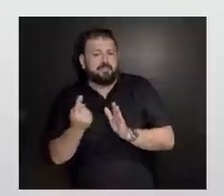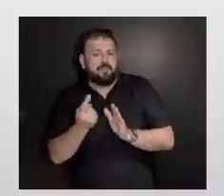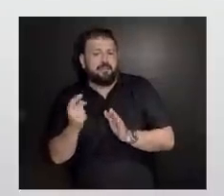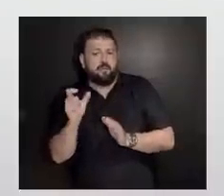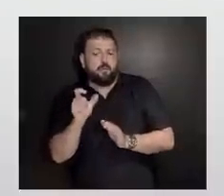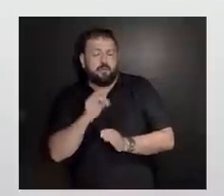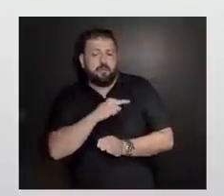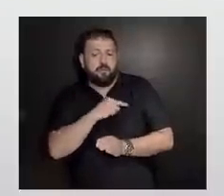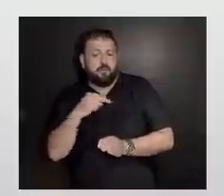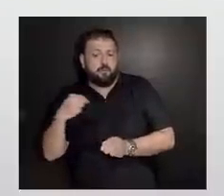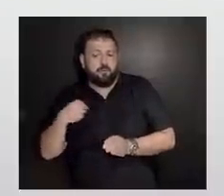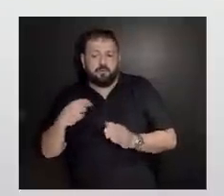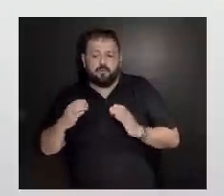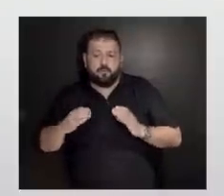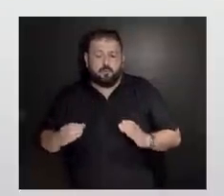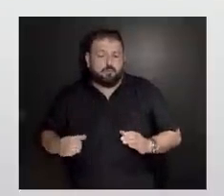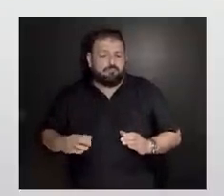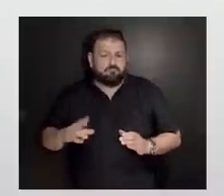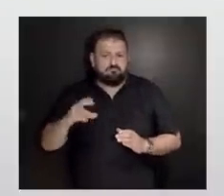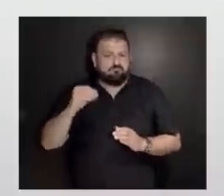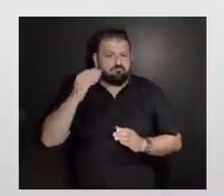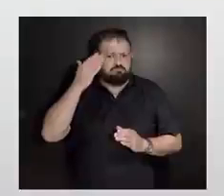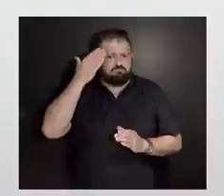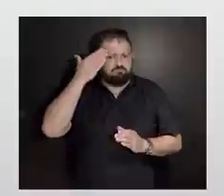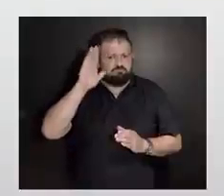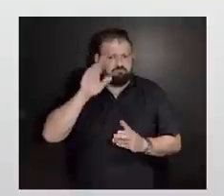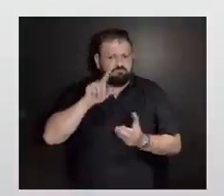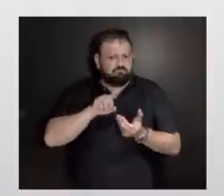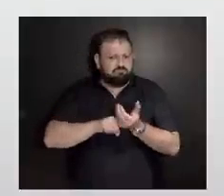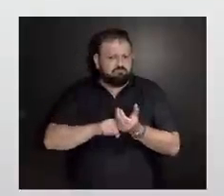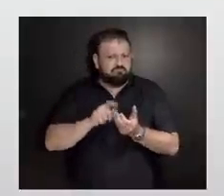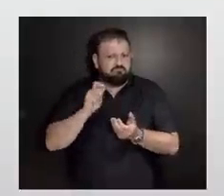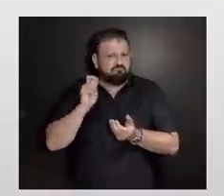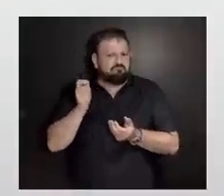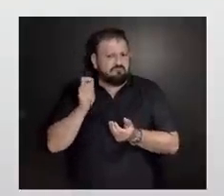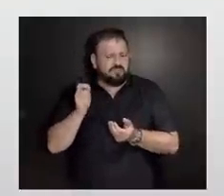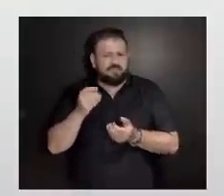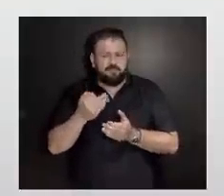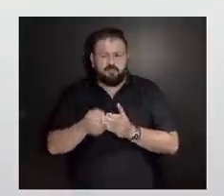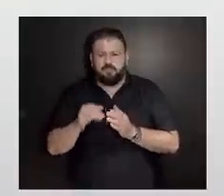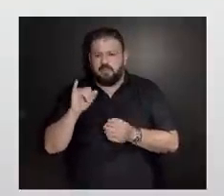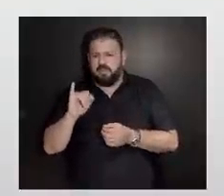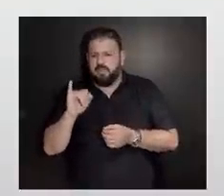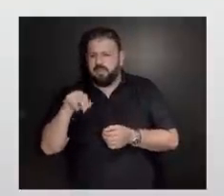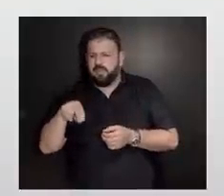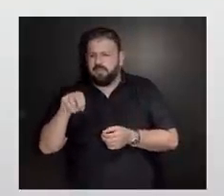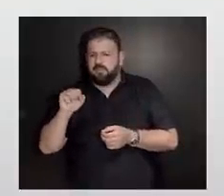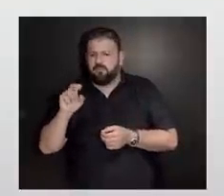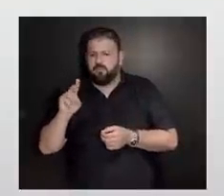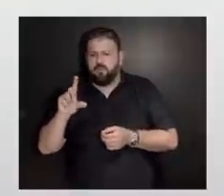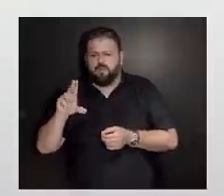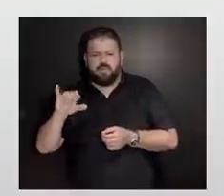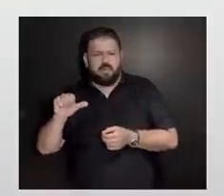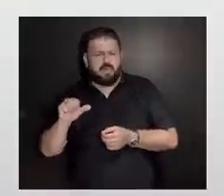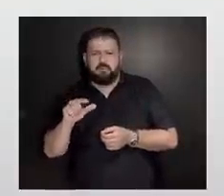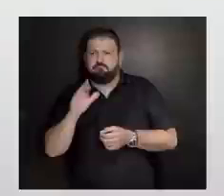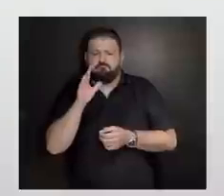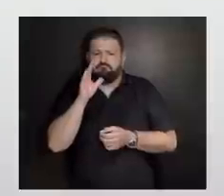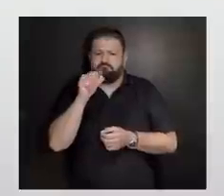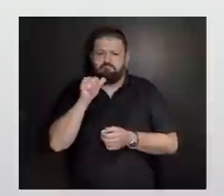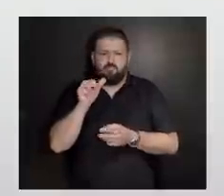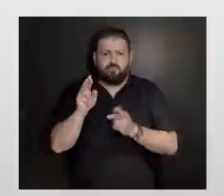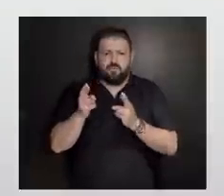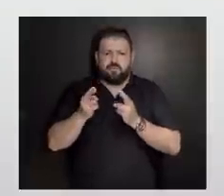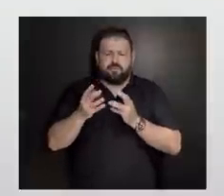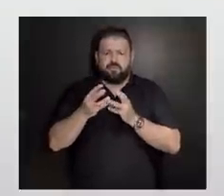cuando nuestro cuerpo no reconoce, a lo mejor por una deficiencia en la producción de insulina, la glucosa, es decir, no la puede absorber